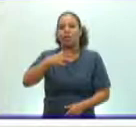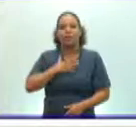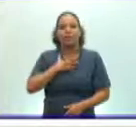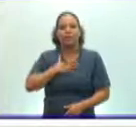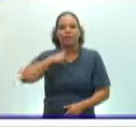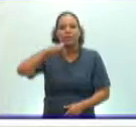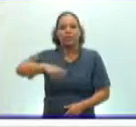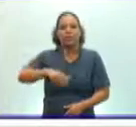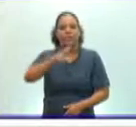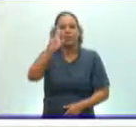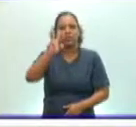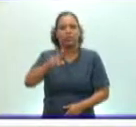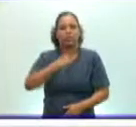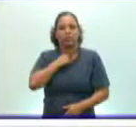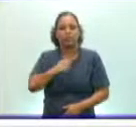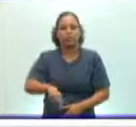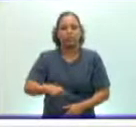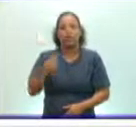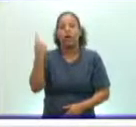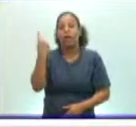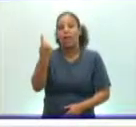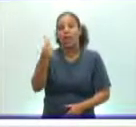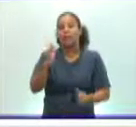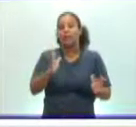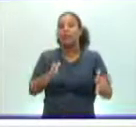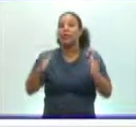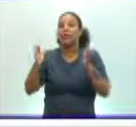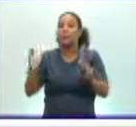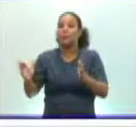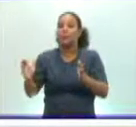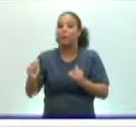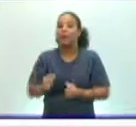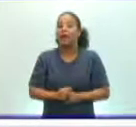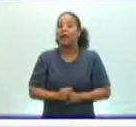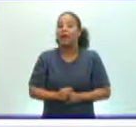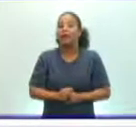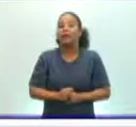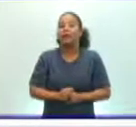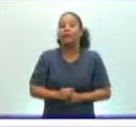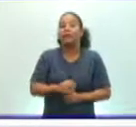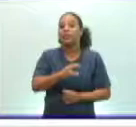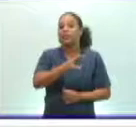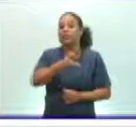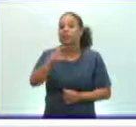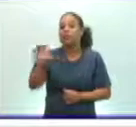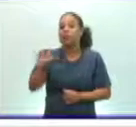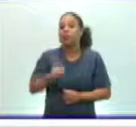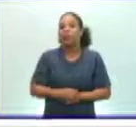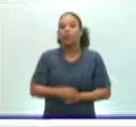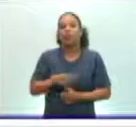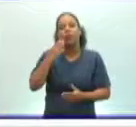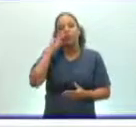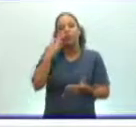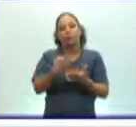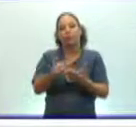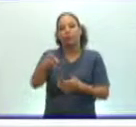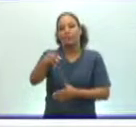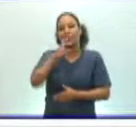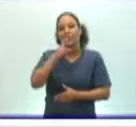proporción? A la primera parte del teorema de las transversales. Verifica tu